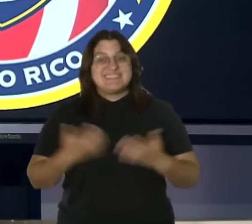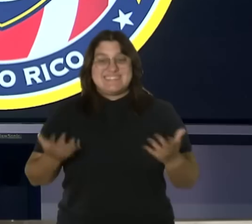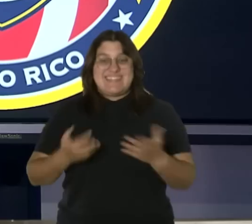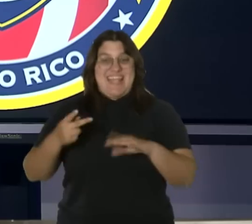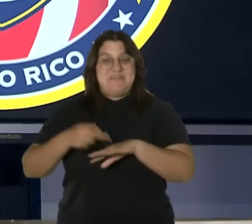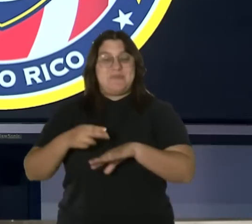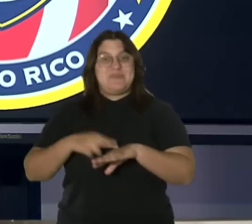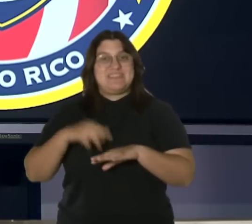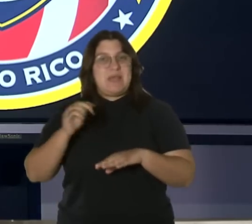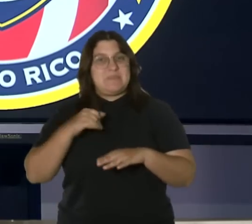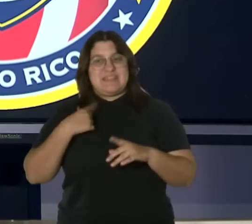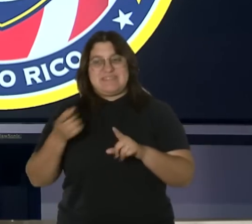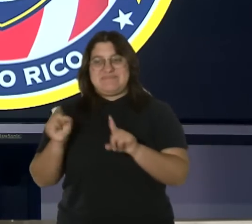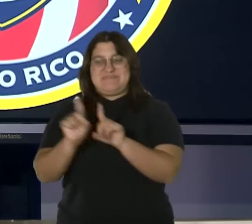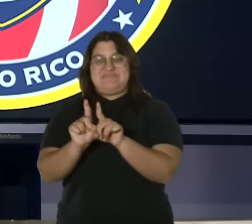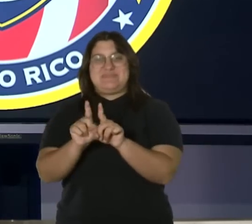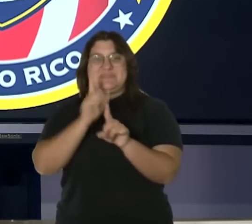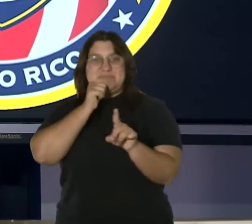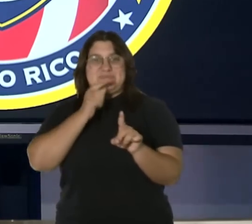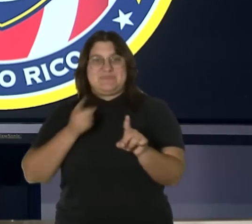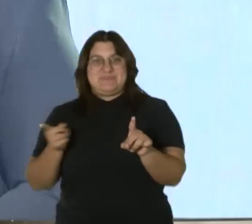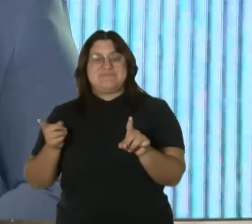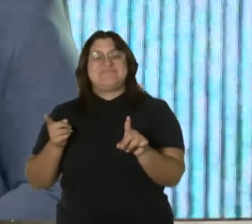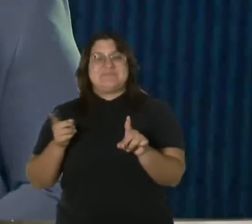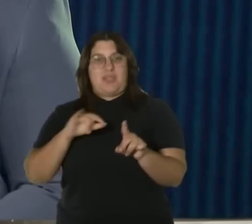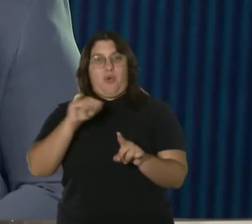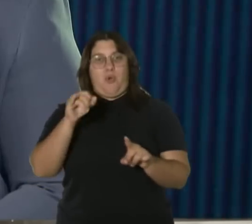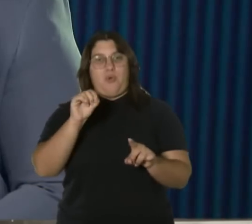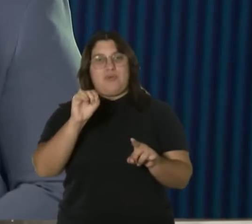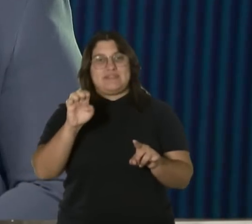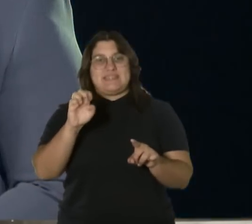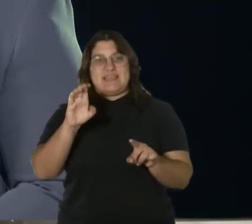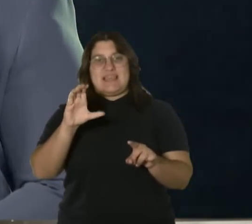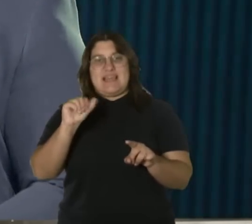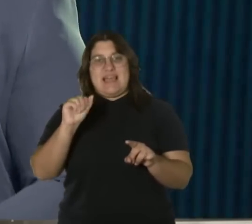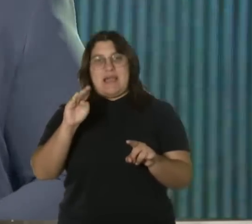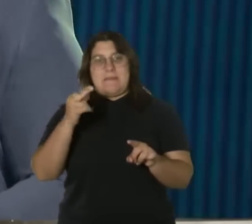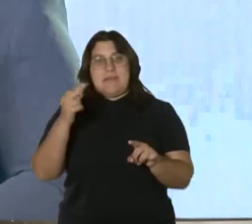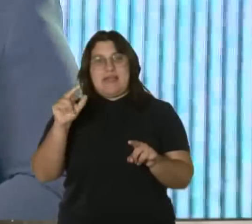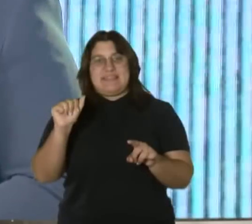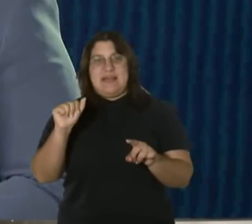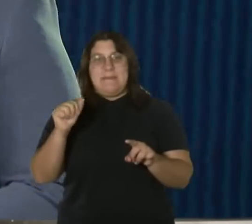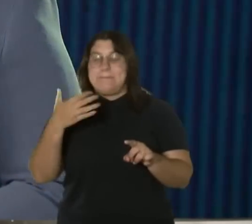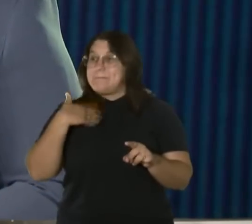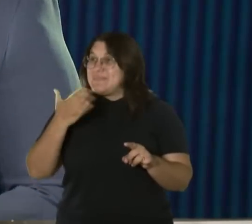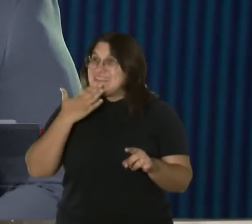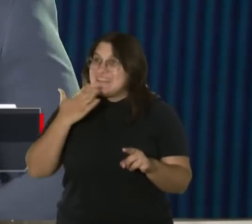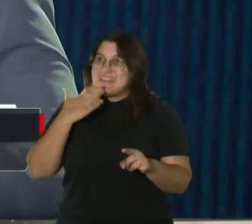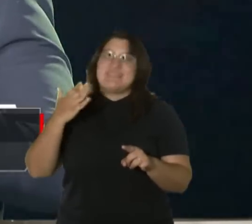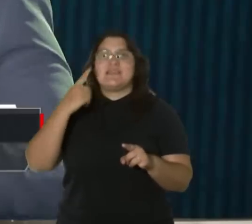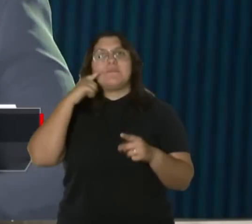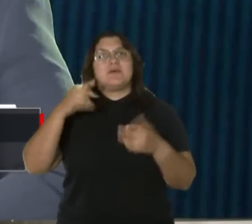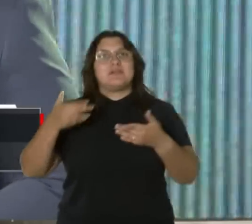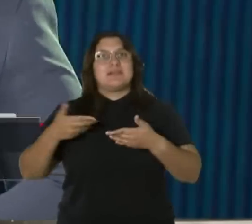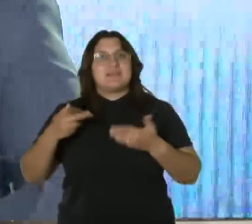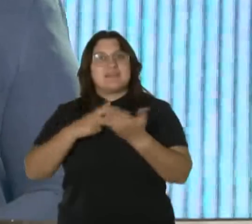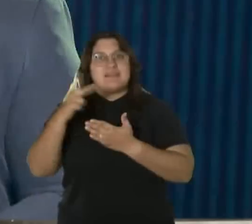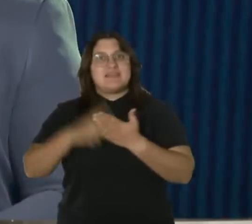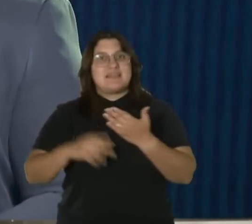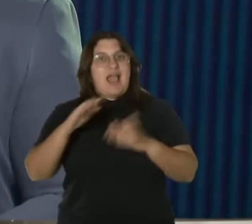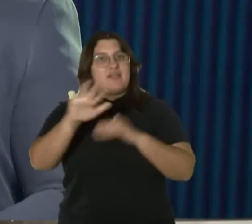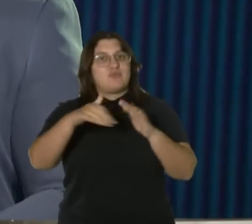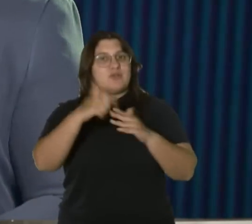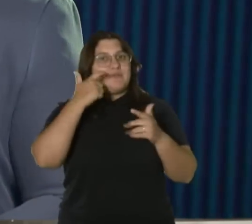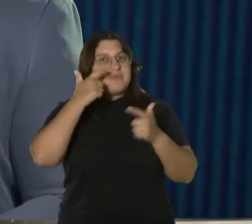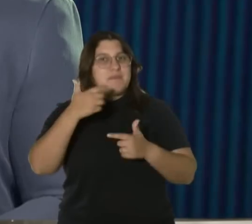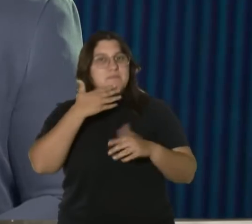Puerto Rico y con nosotros se encuentra Claro está el sargento José cabañas bienvenidos Sargento Muchas gracias Miguel verdad por la invitación al programa y a todo el que